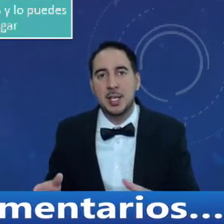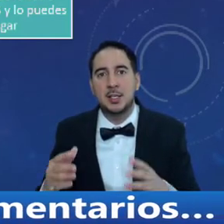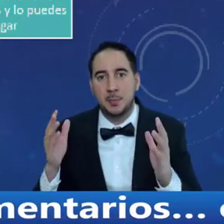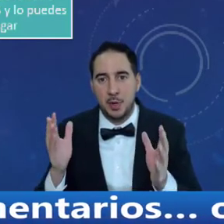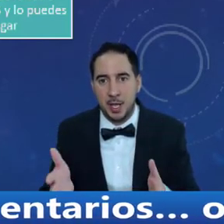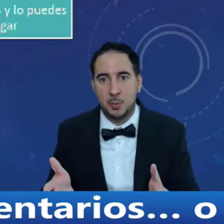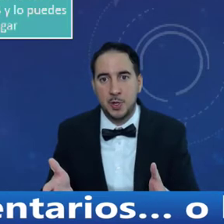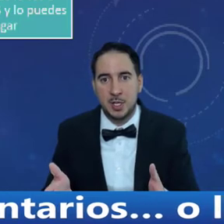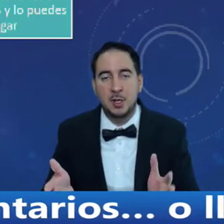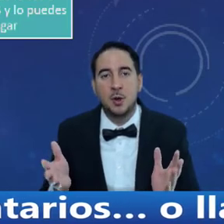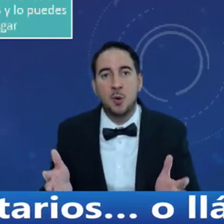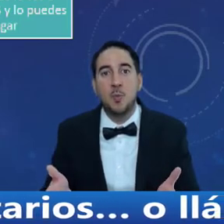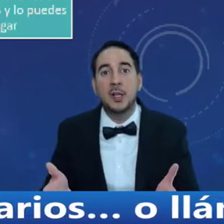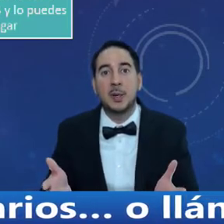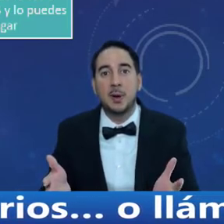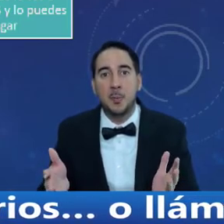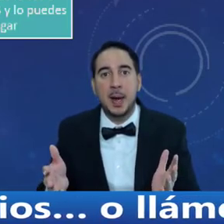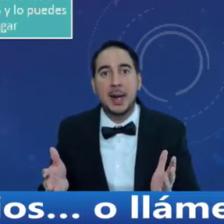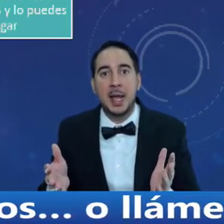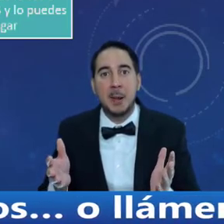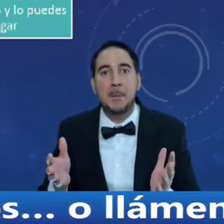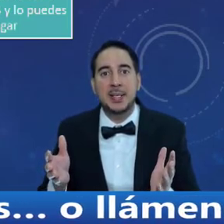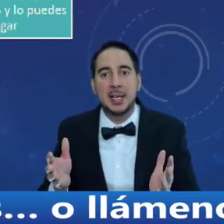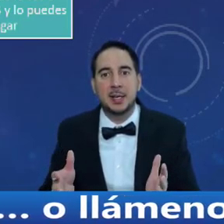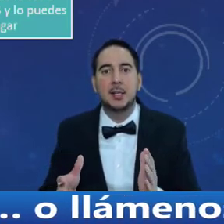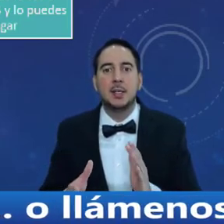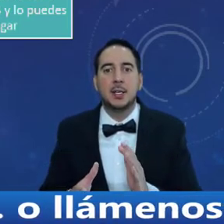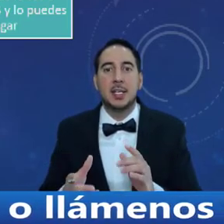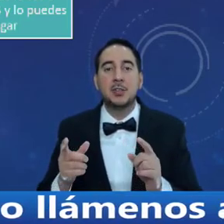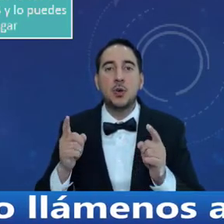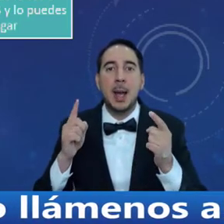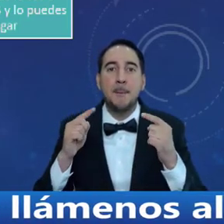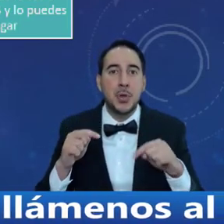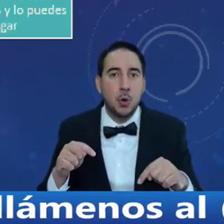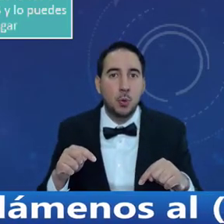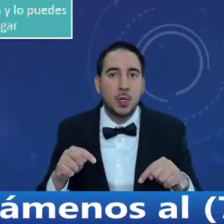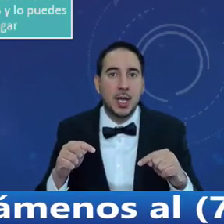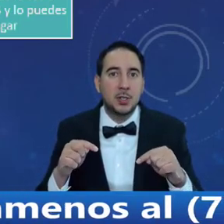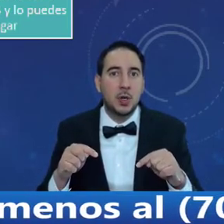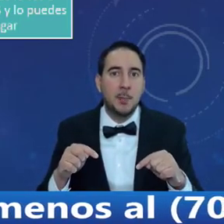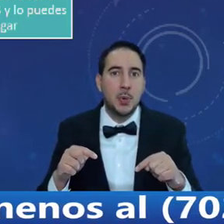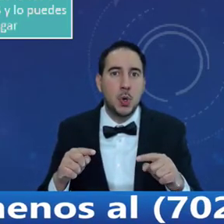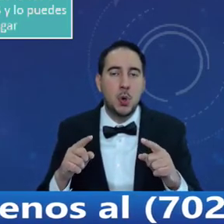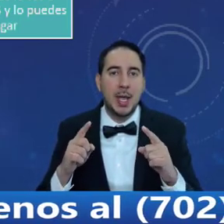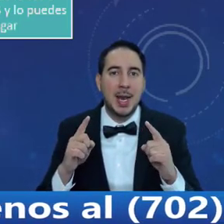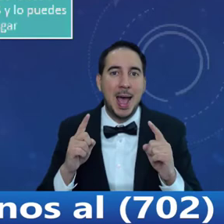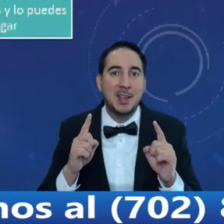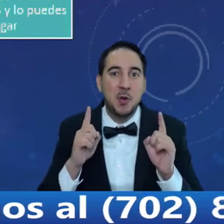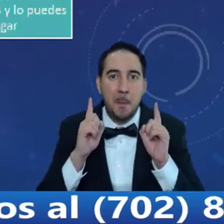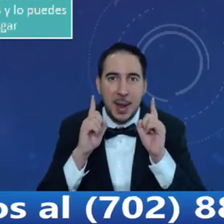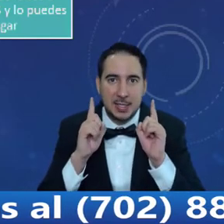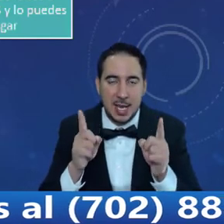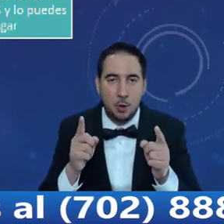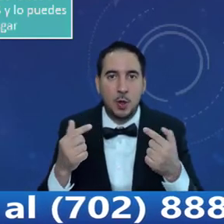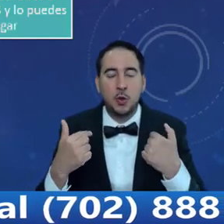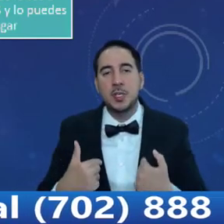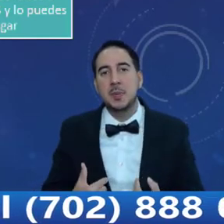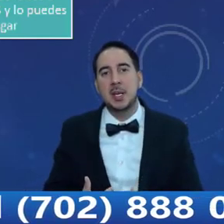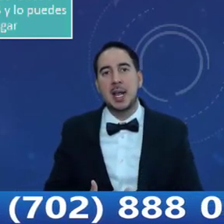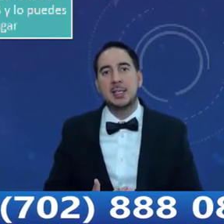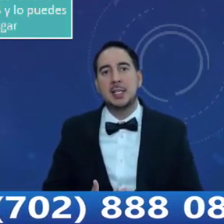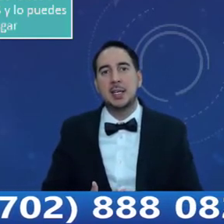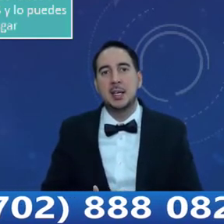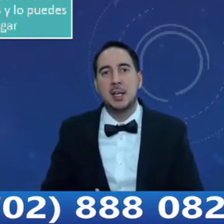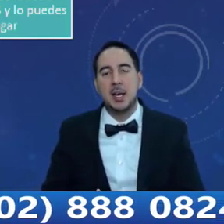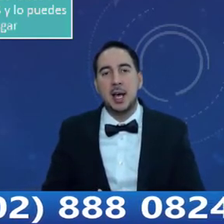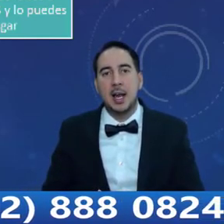no hay residente, pues este puede ser un buen trabajo para empezar. Y eso cambió, eso cambió el año pasado. Cuando yo